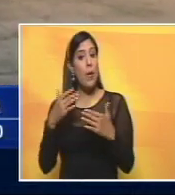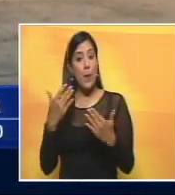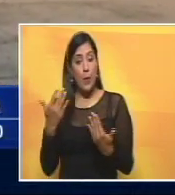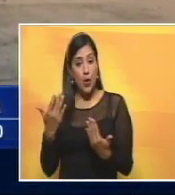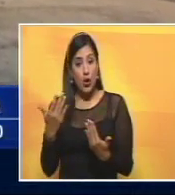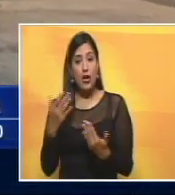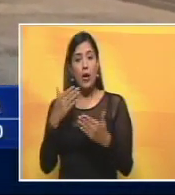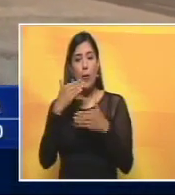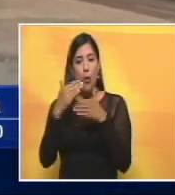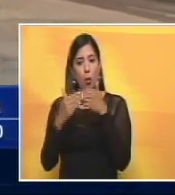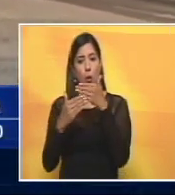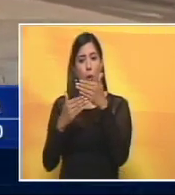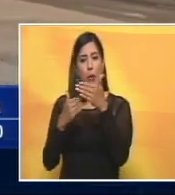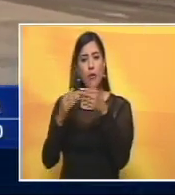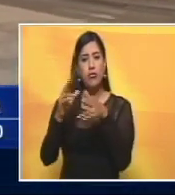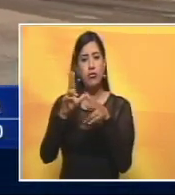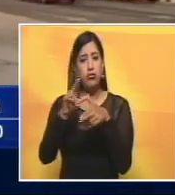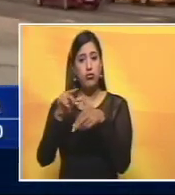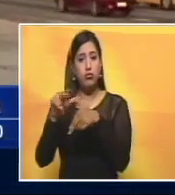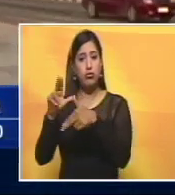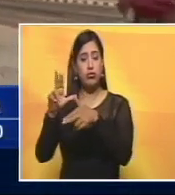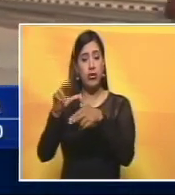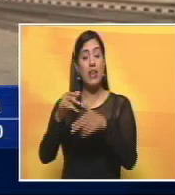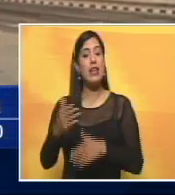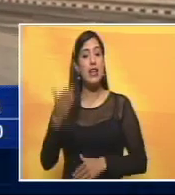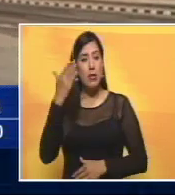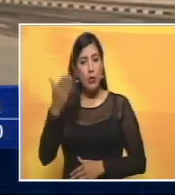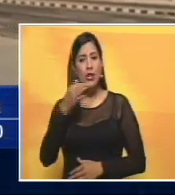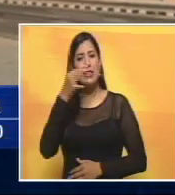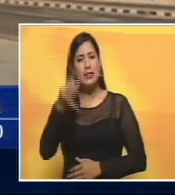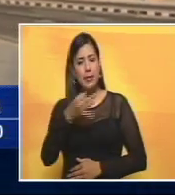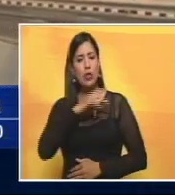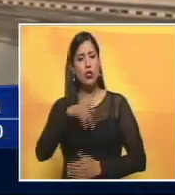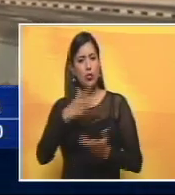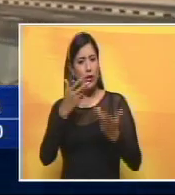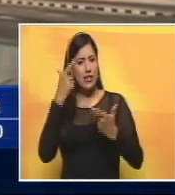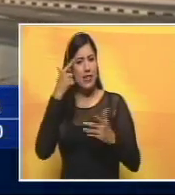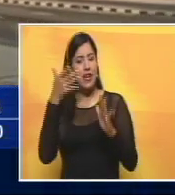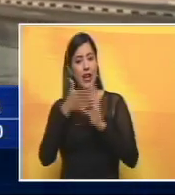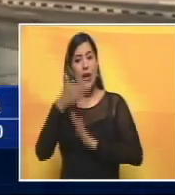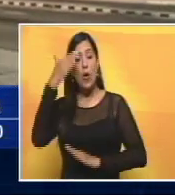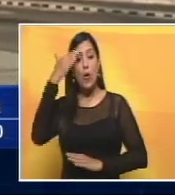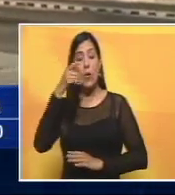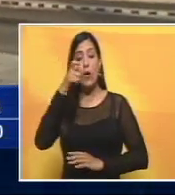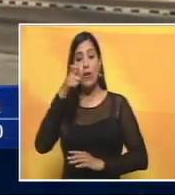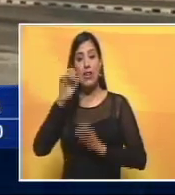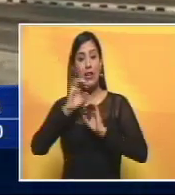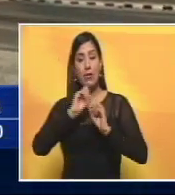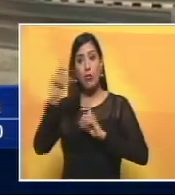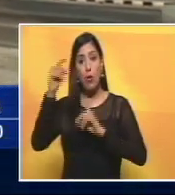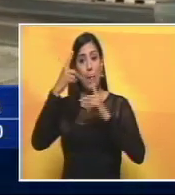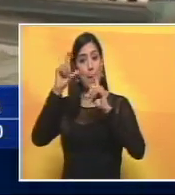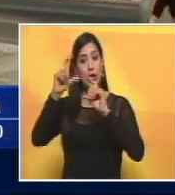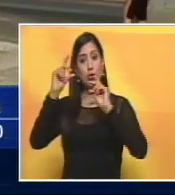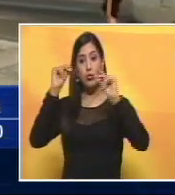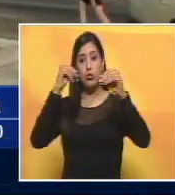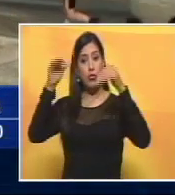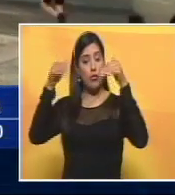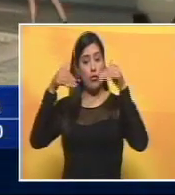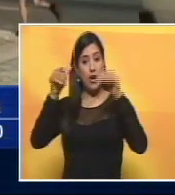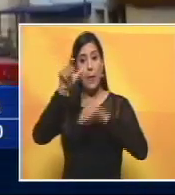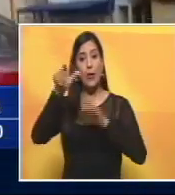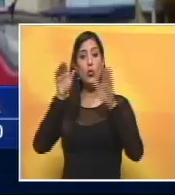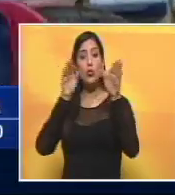se aproxima poco a poco a estas costas. Es importante decirlo y nos informan que ya la Guardia Civil evacuó a la gran mayoría